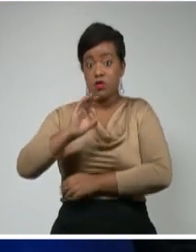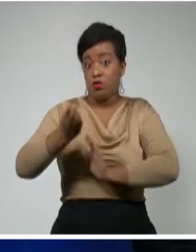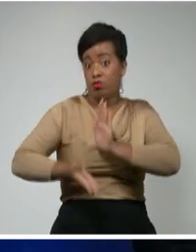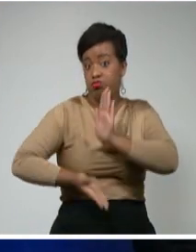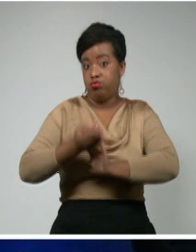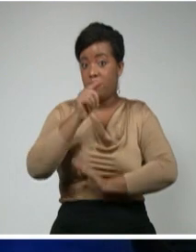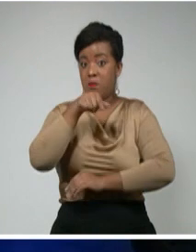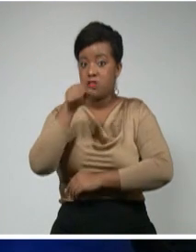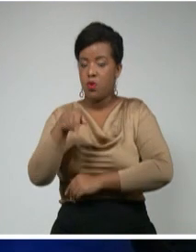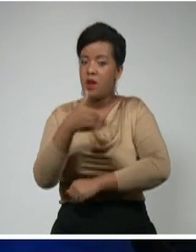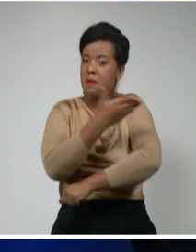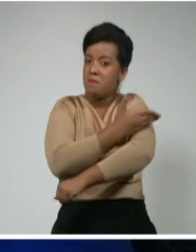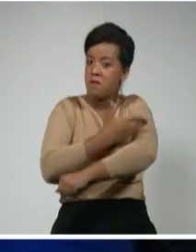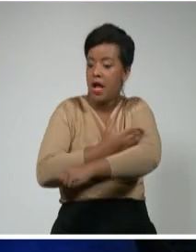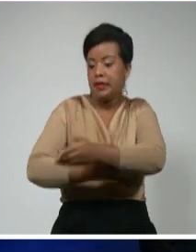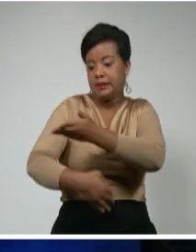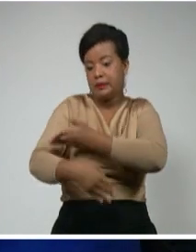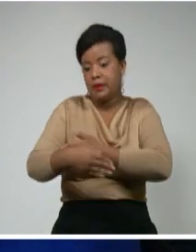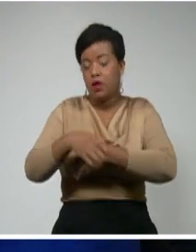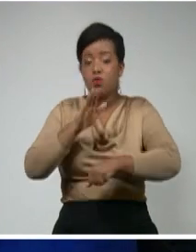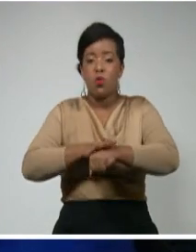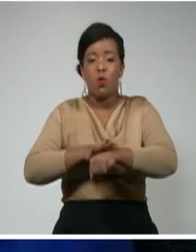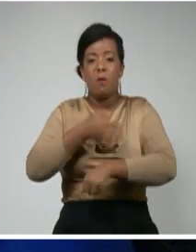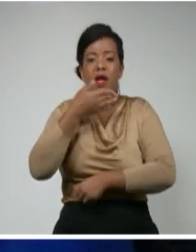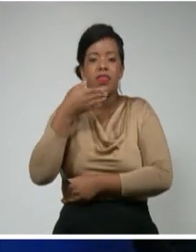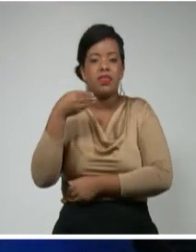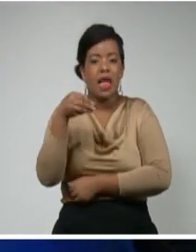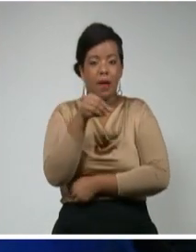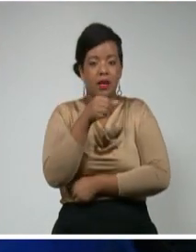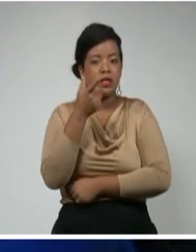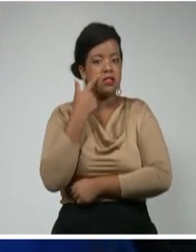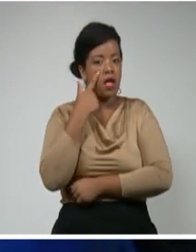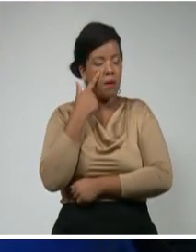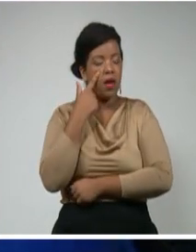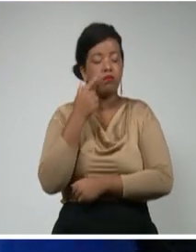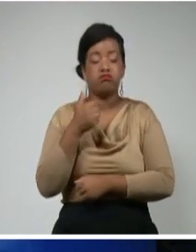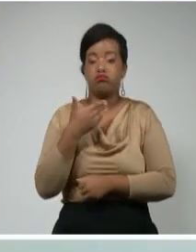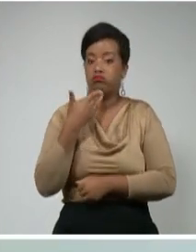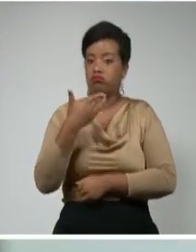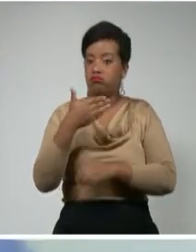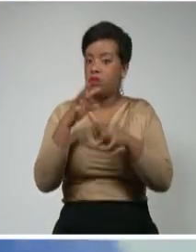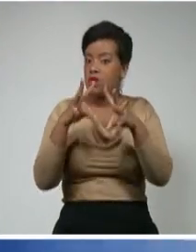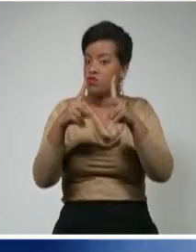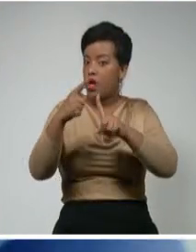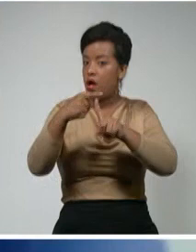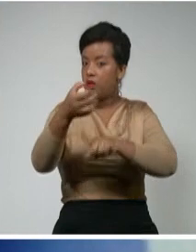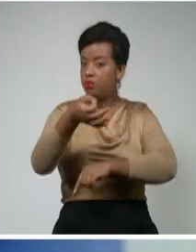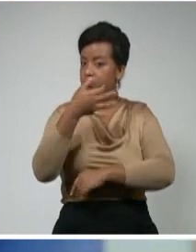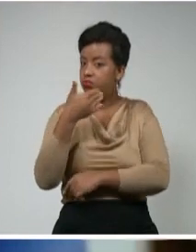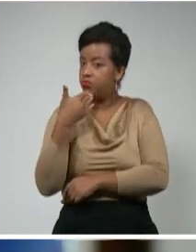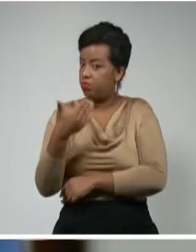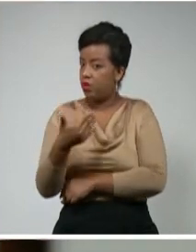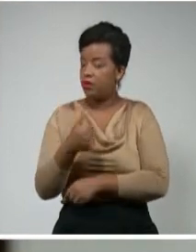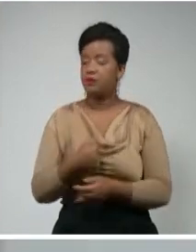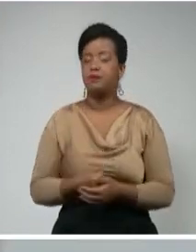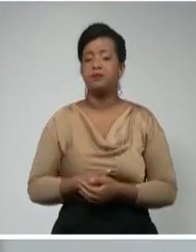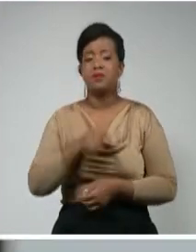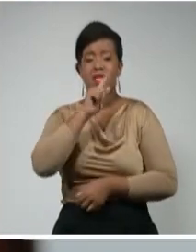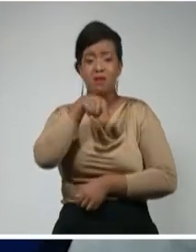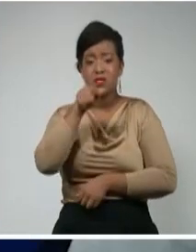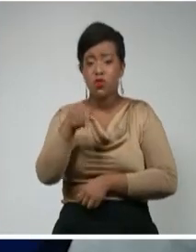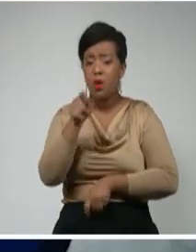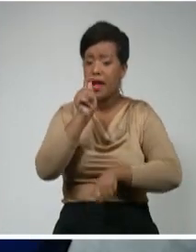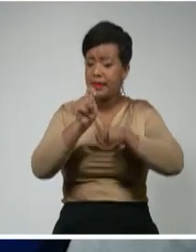un servicio de salud que requieren ser amputados, pues da una alta efectividad del tratamiento. Angiólogos y cirujanos